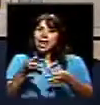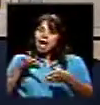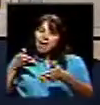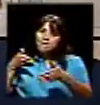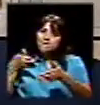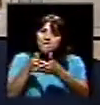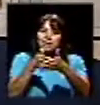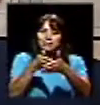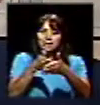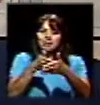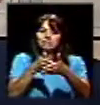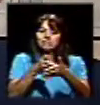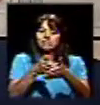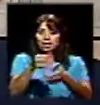produce.